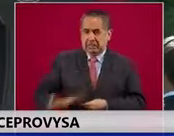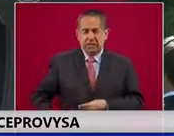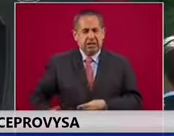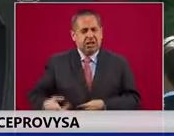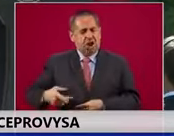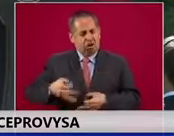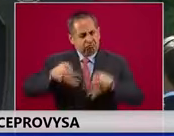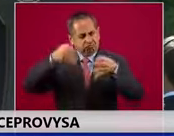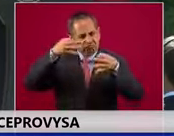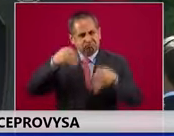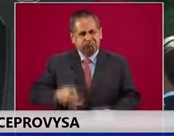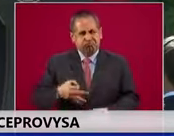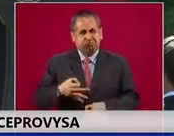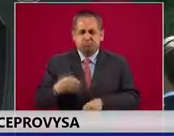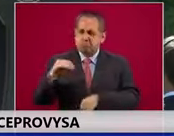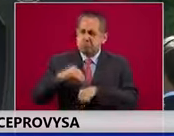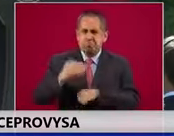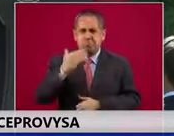A ver. Por ejemplo,